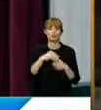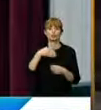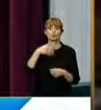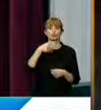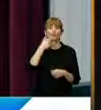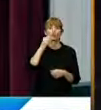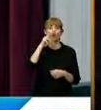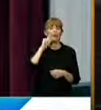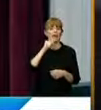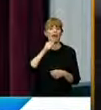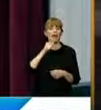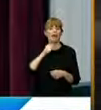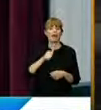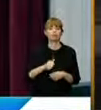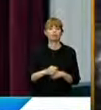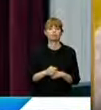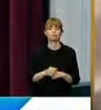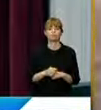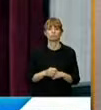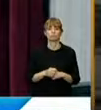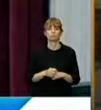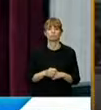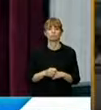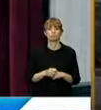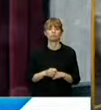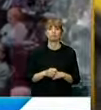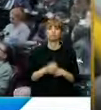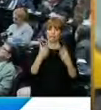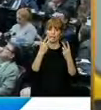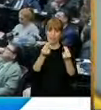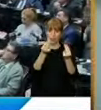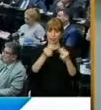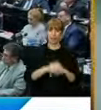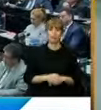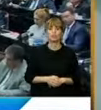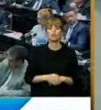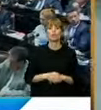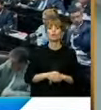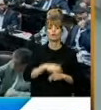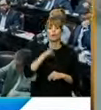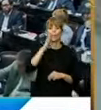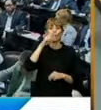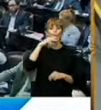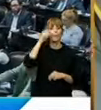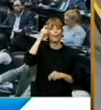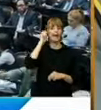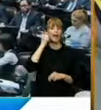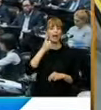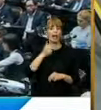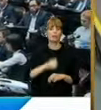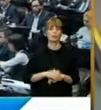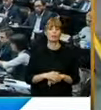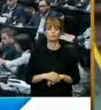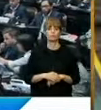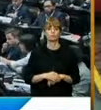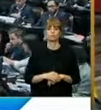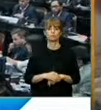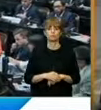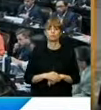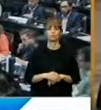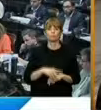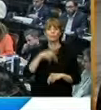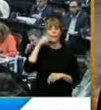hoy esas carpas que ves allí que son de las distintas agrupaciones van a permanecer que también sirven como para para que se puedan resguardar